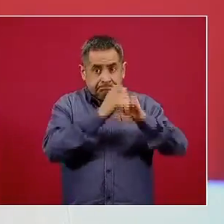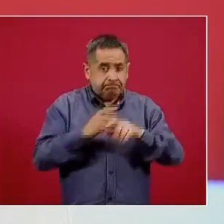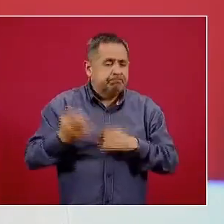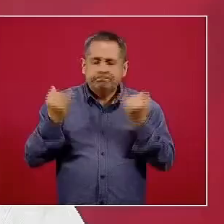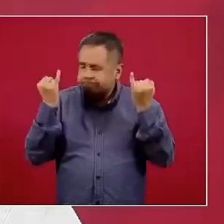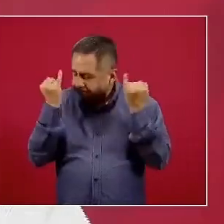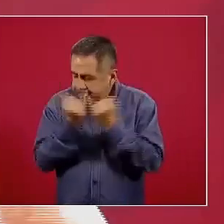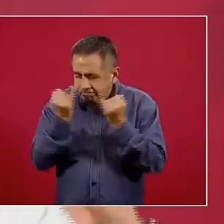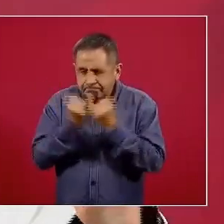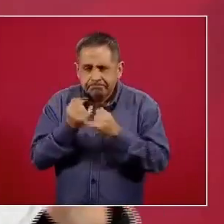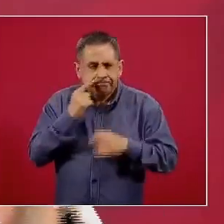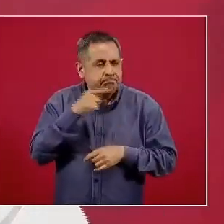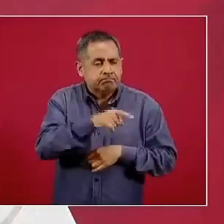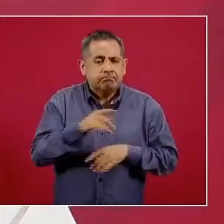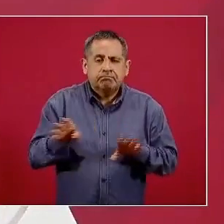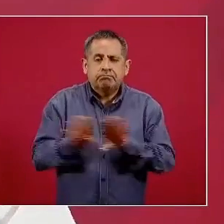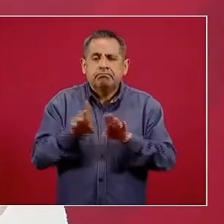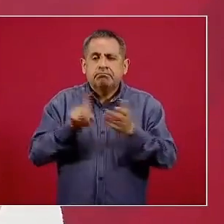federativas, e incluso